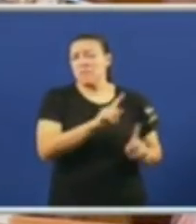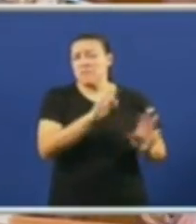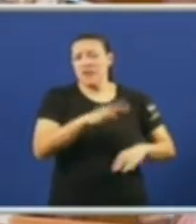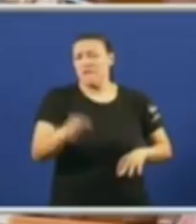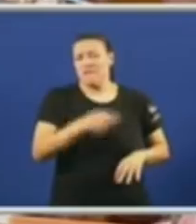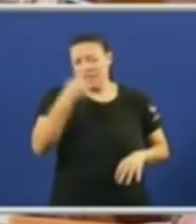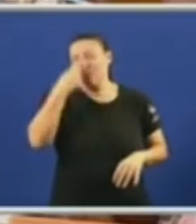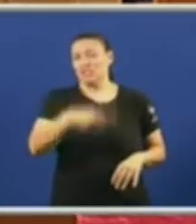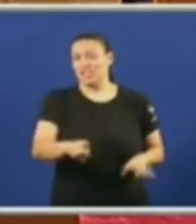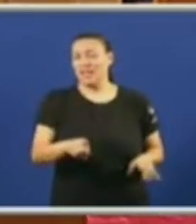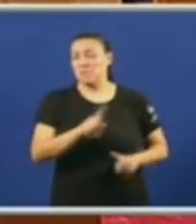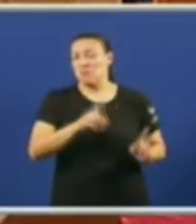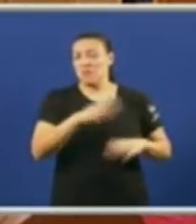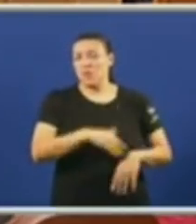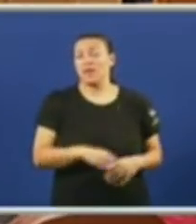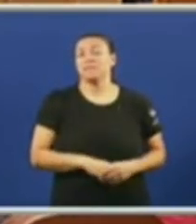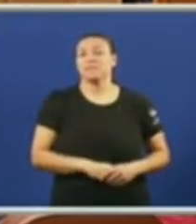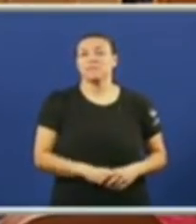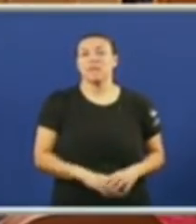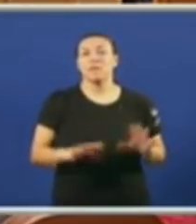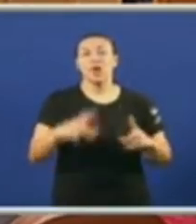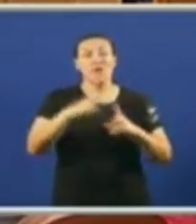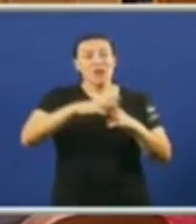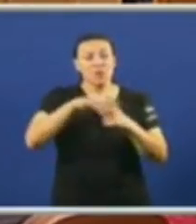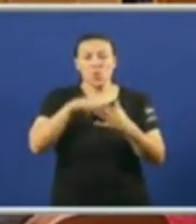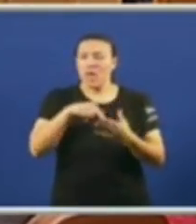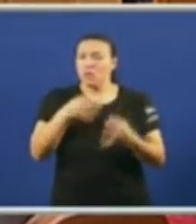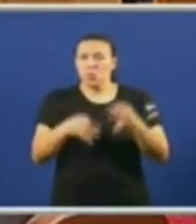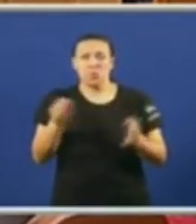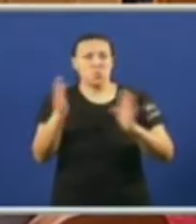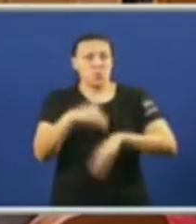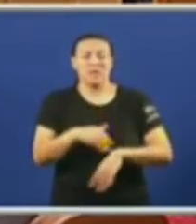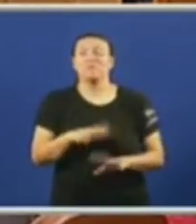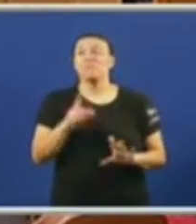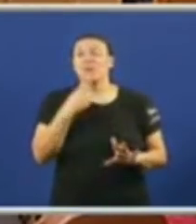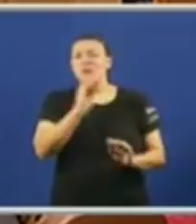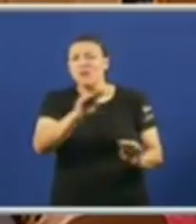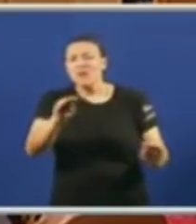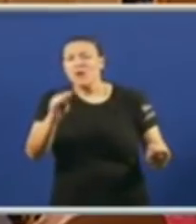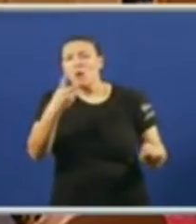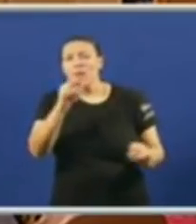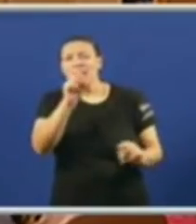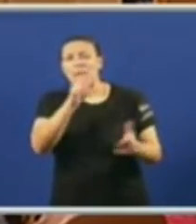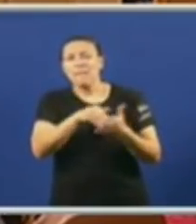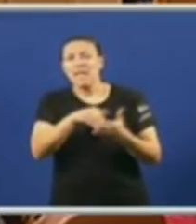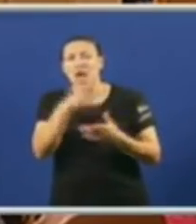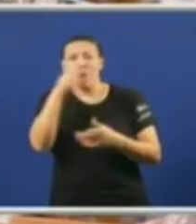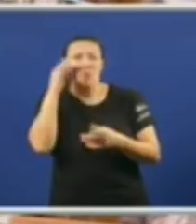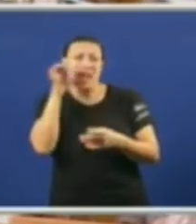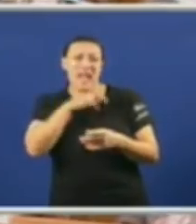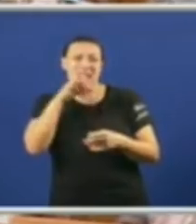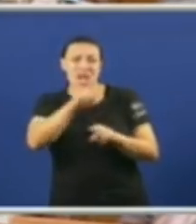non é a única factura inxusta. Pregúntelle aos máis de 20.000 galegos e galegas que a